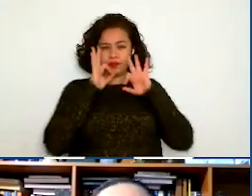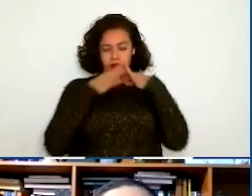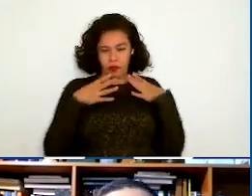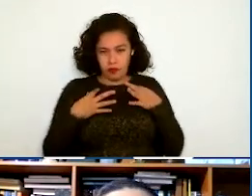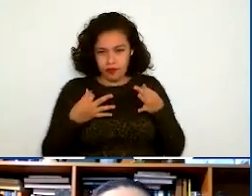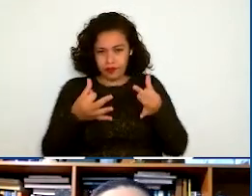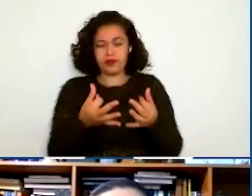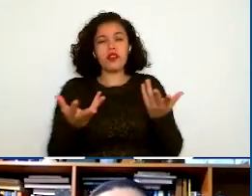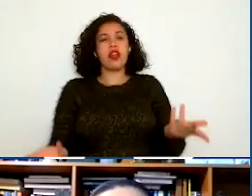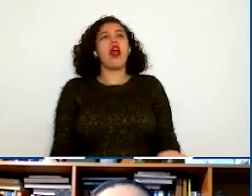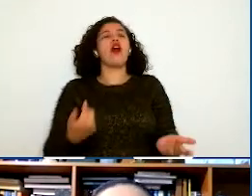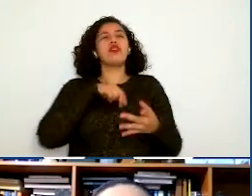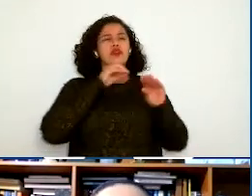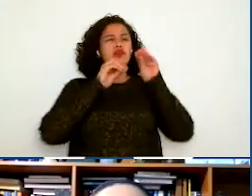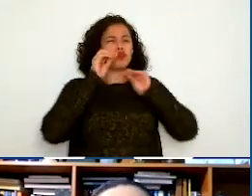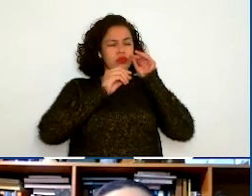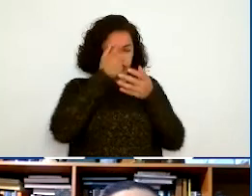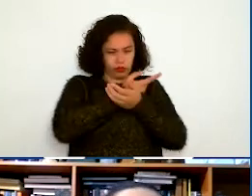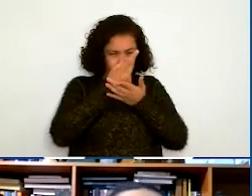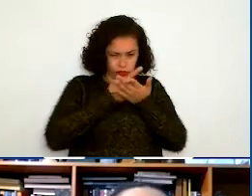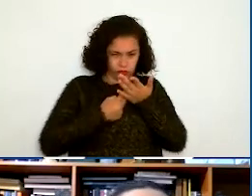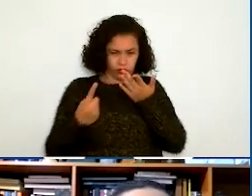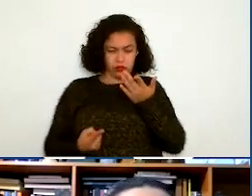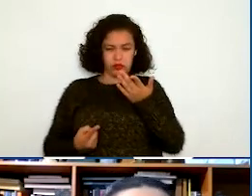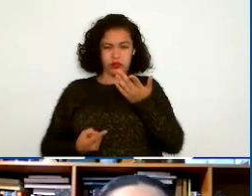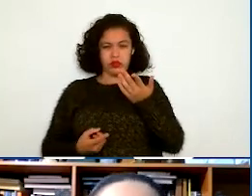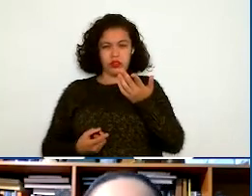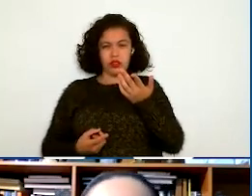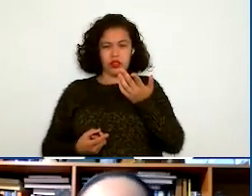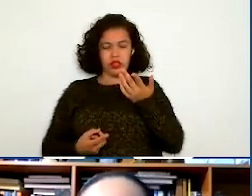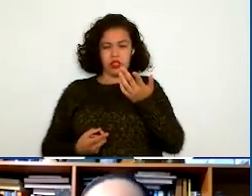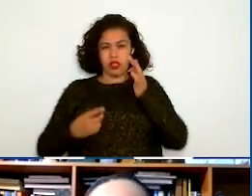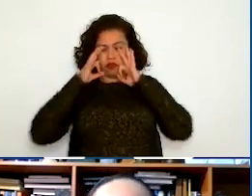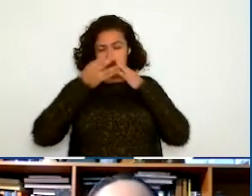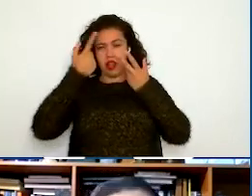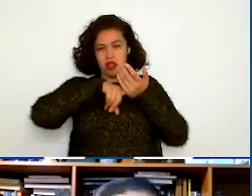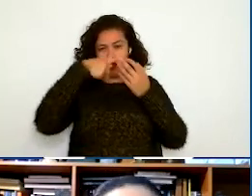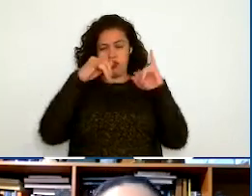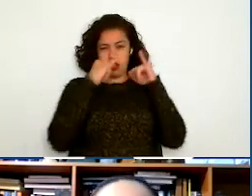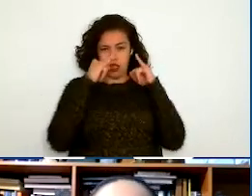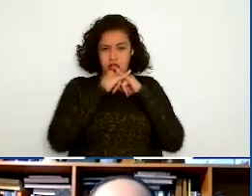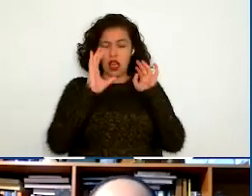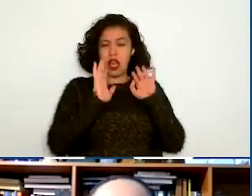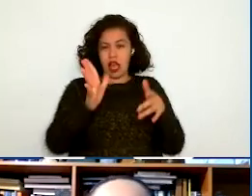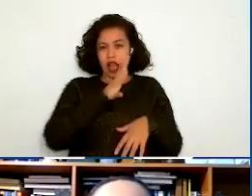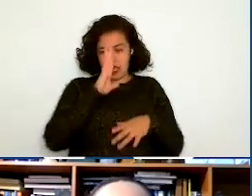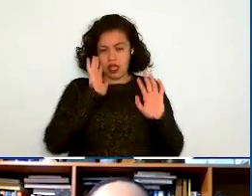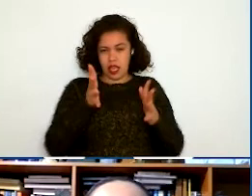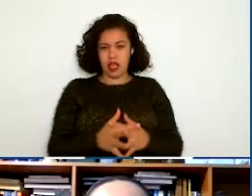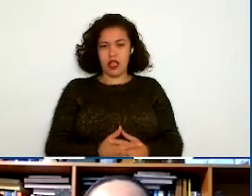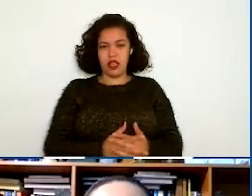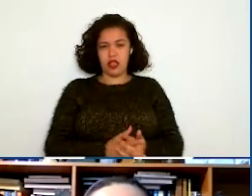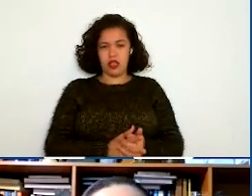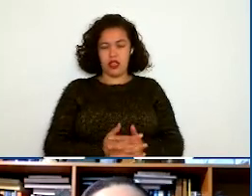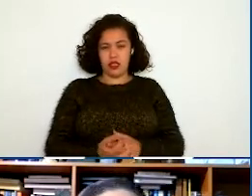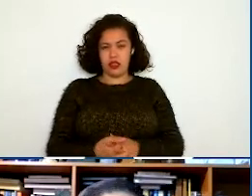estemos diseñando o incluso a los modelos que posiblemente dentro de su institución ya tengan sobre modelos